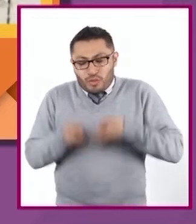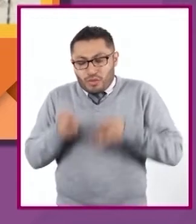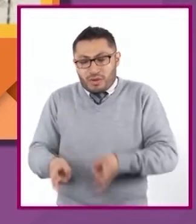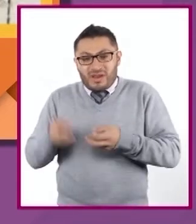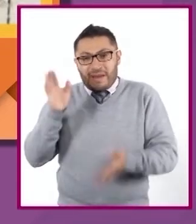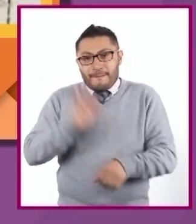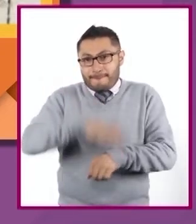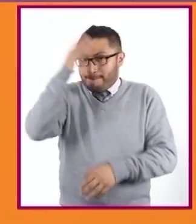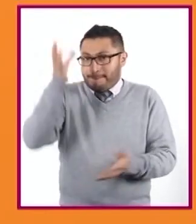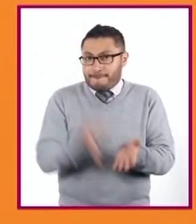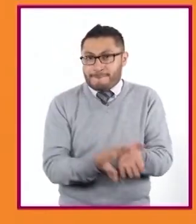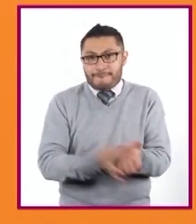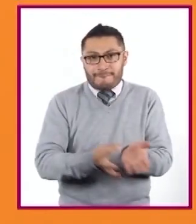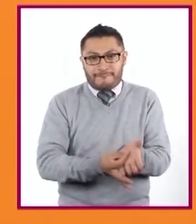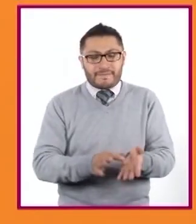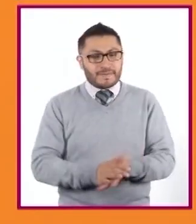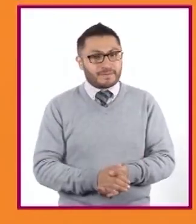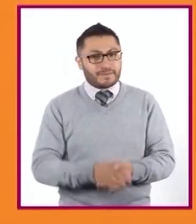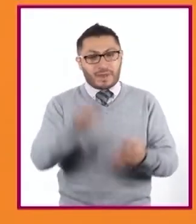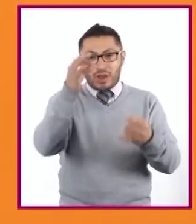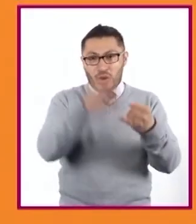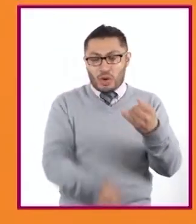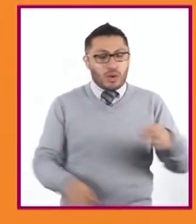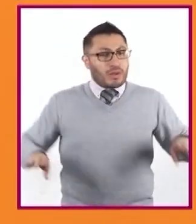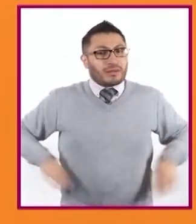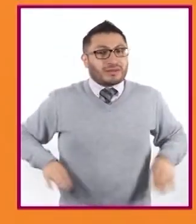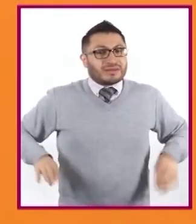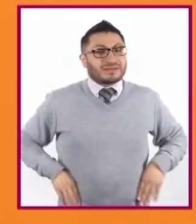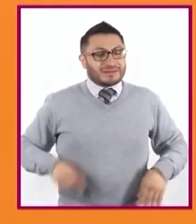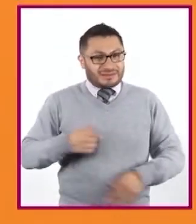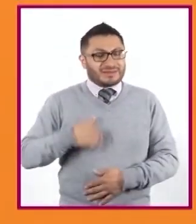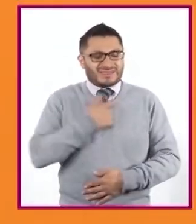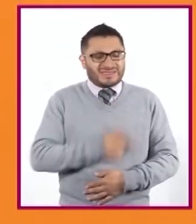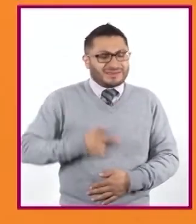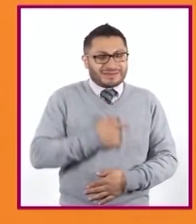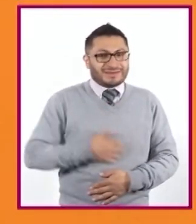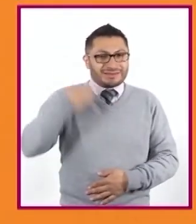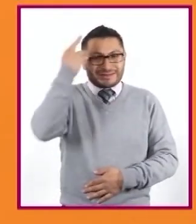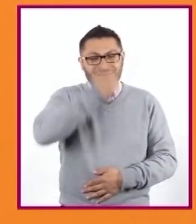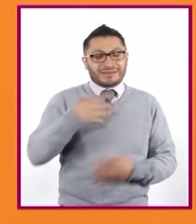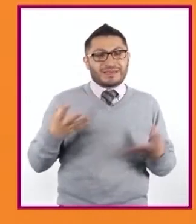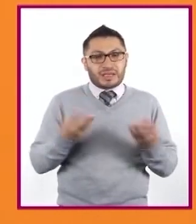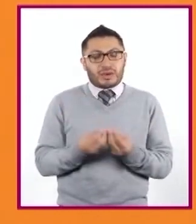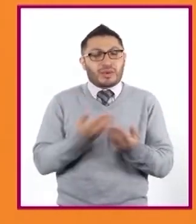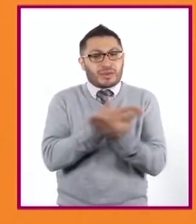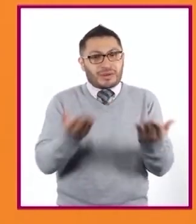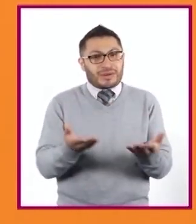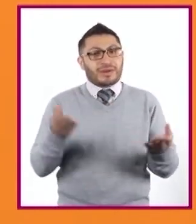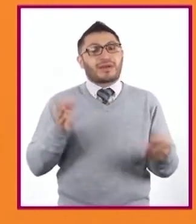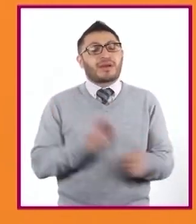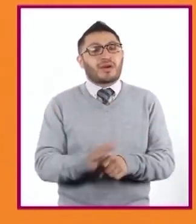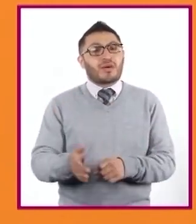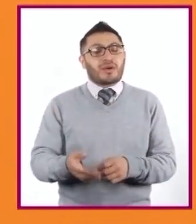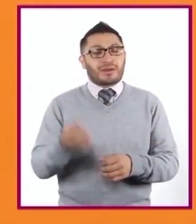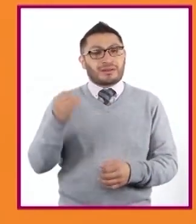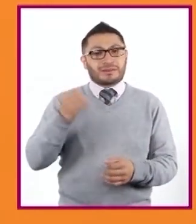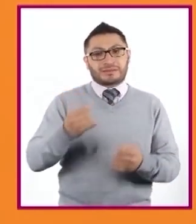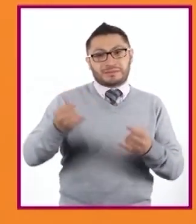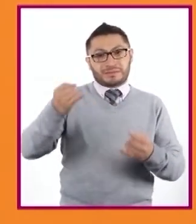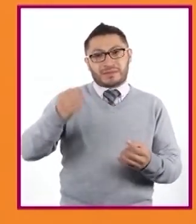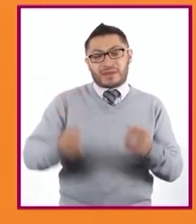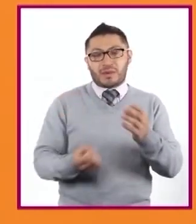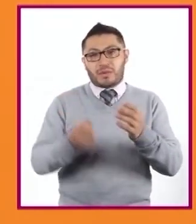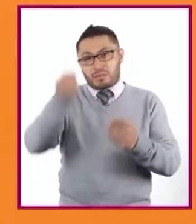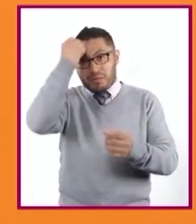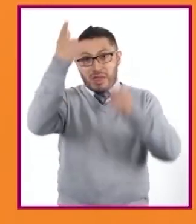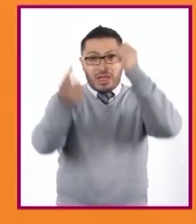de minerales. Un último factor que me gustaría revisar con ustedes es la de las innovaciones tecnológicas en